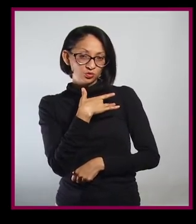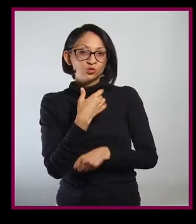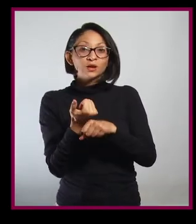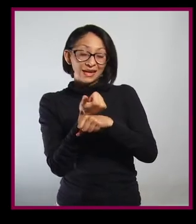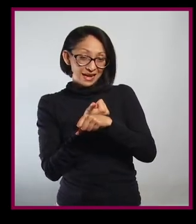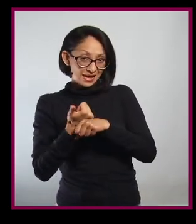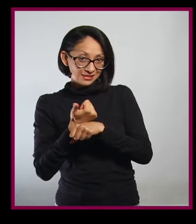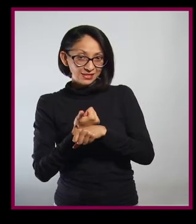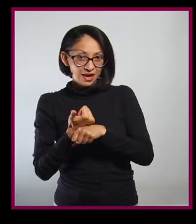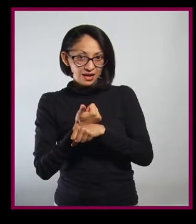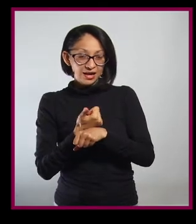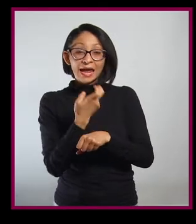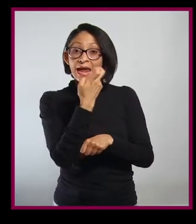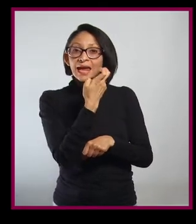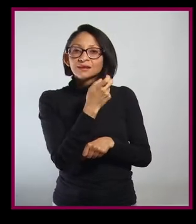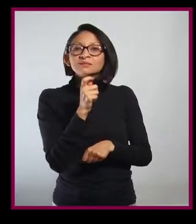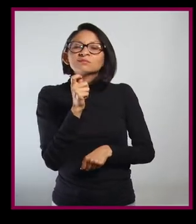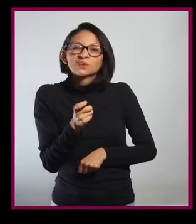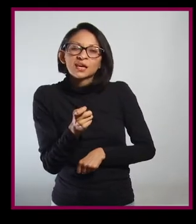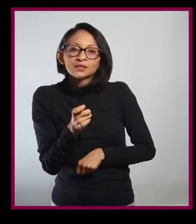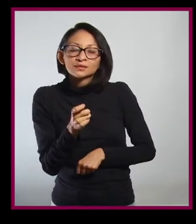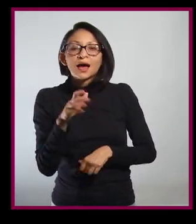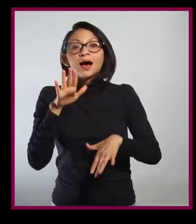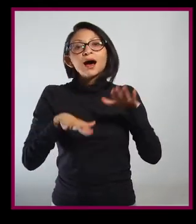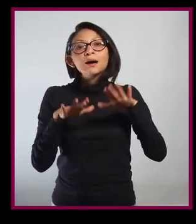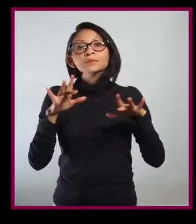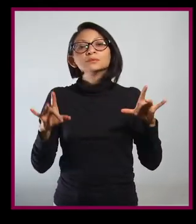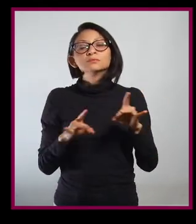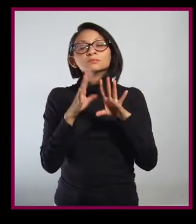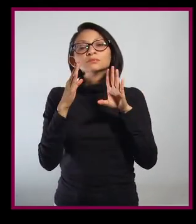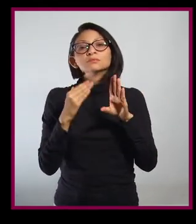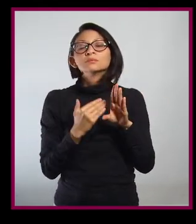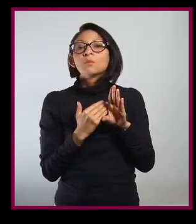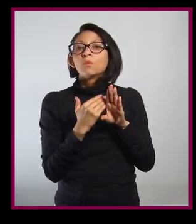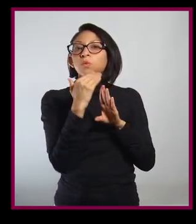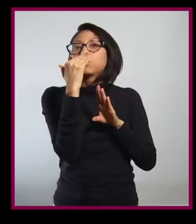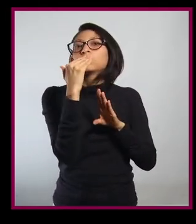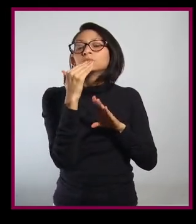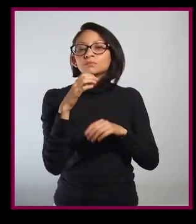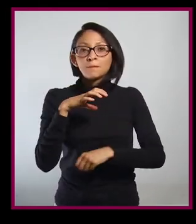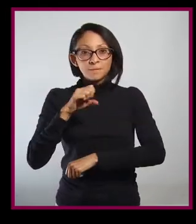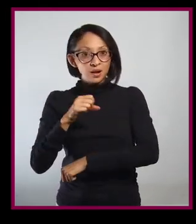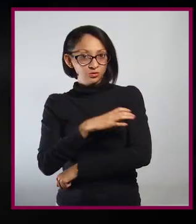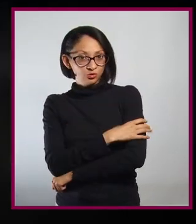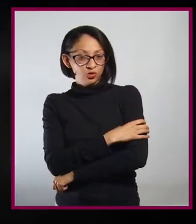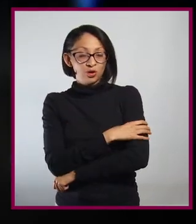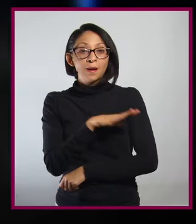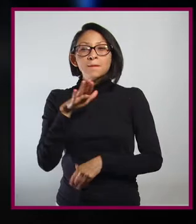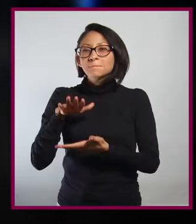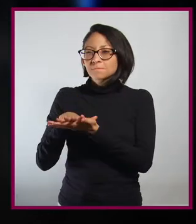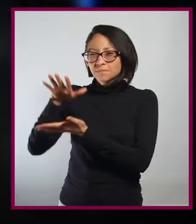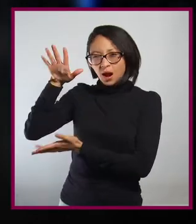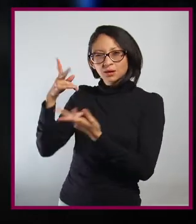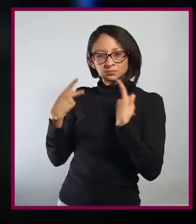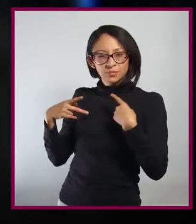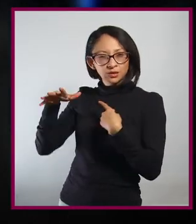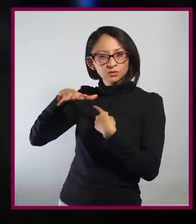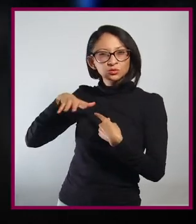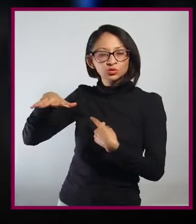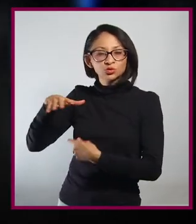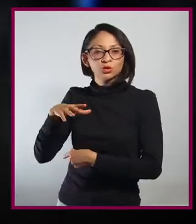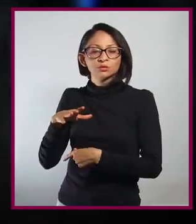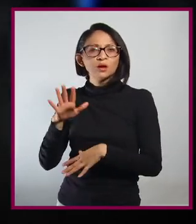corazón y los vasos sanguíneos, que consiste en la elevación de la presión sanguínea. La mayoría de las personas